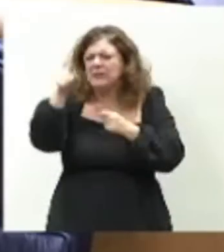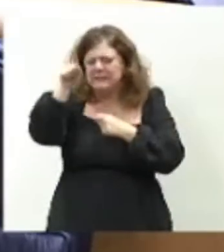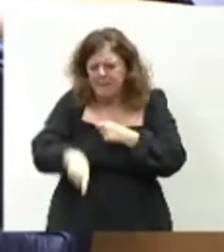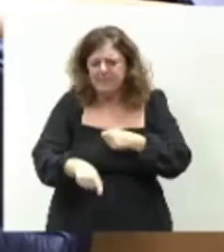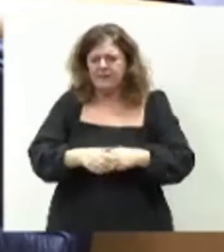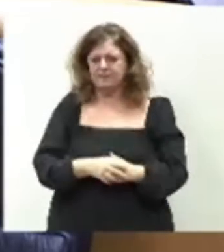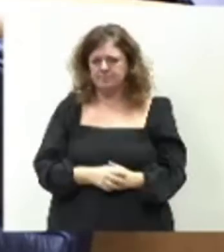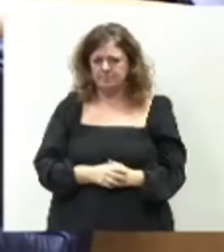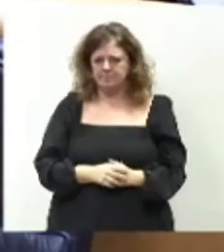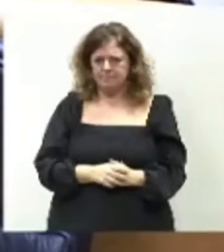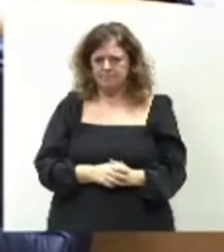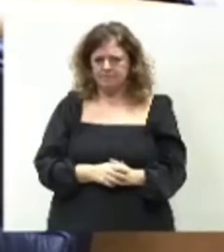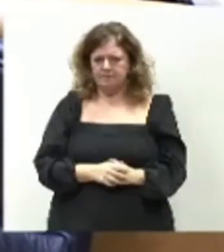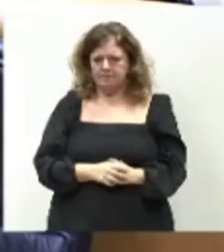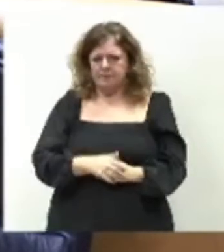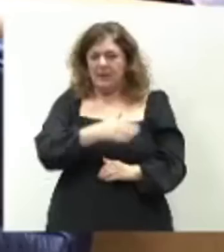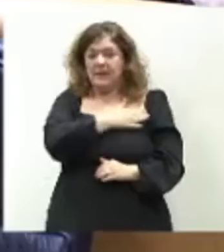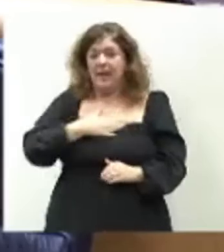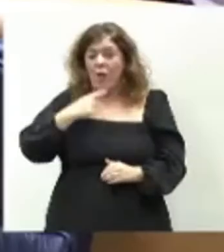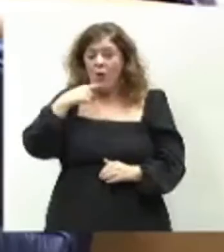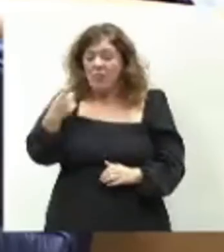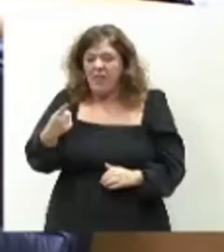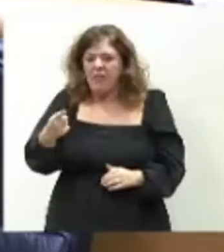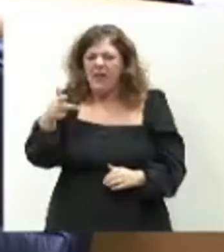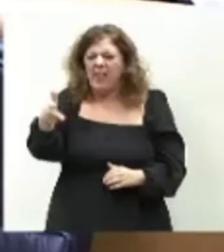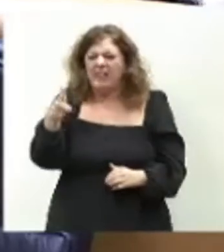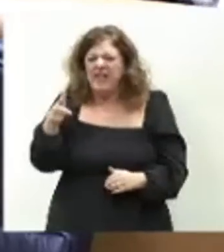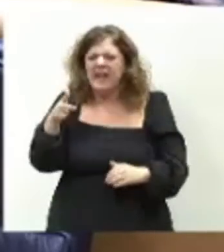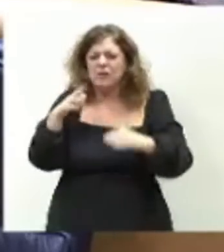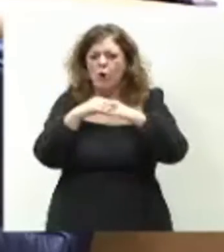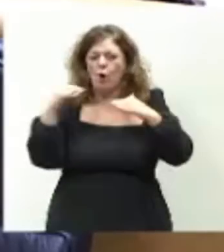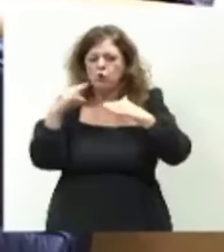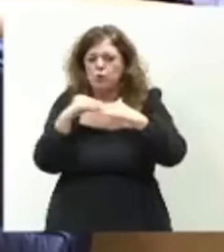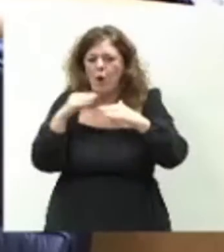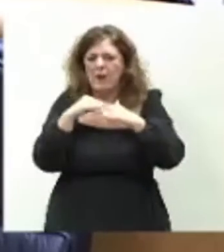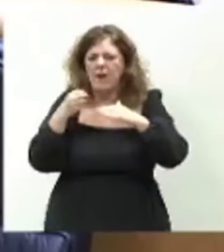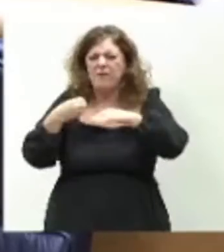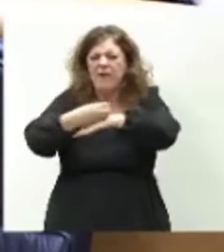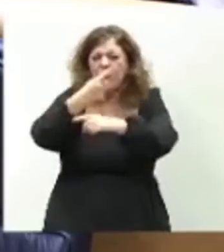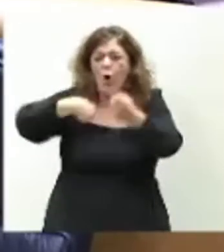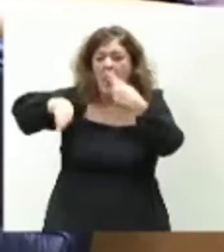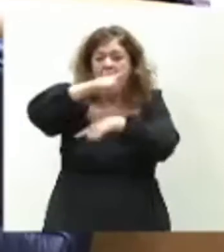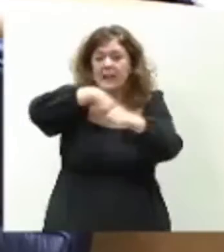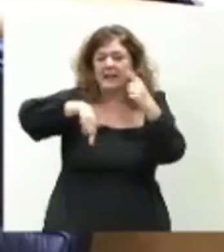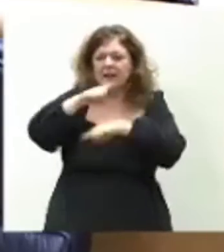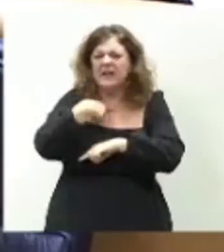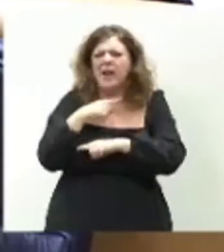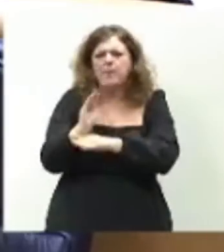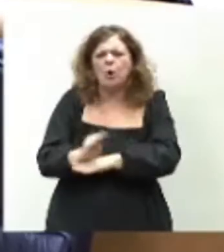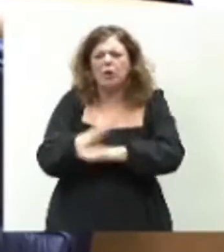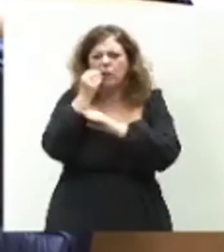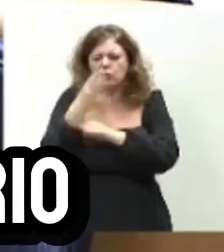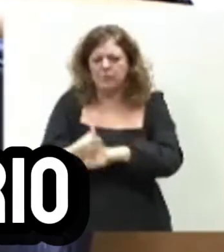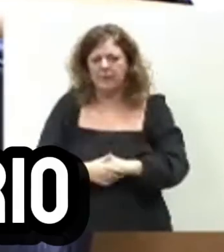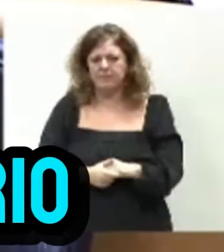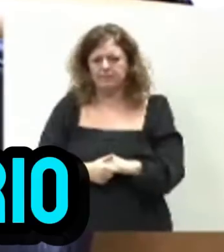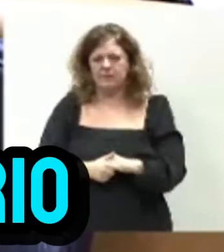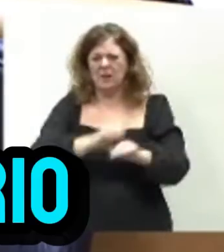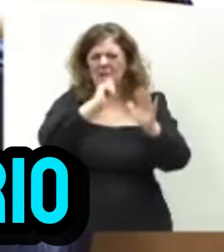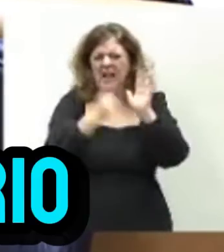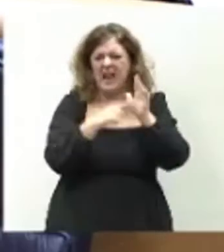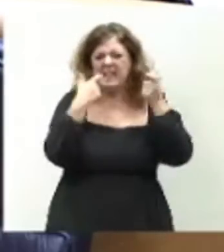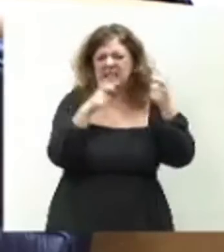Quiero decirle, señora Gallego, que los derechos de los usuarios del ferrocarril en España están bien protegidos. Por un lado, por la Ley del